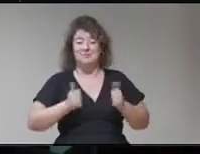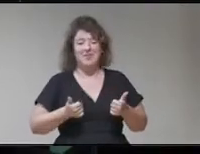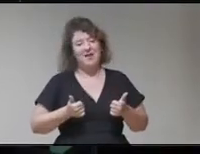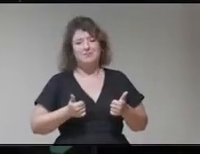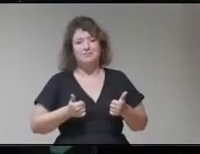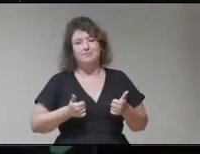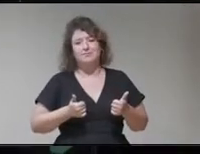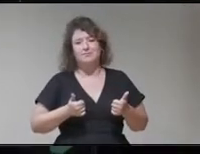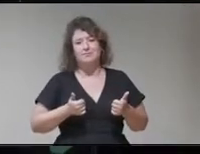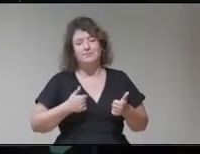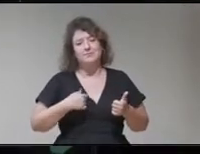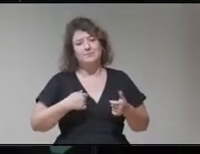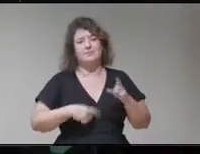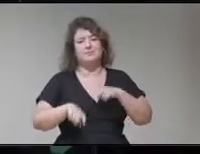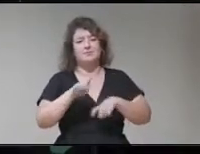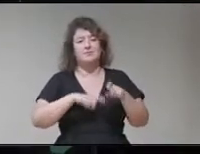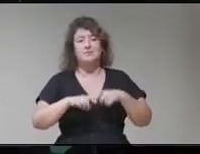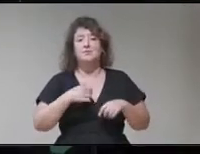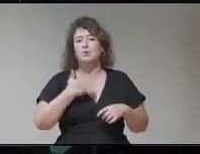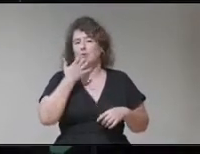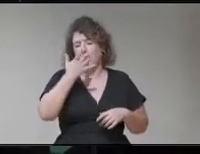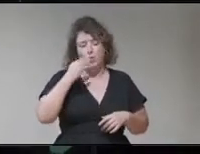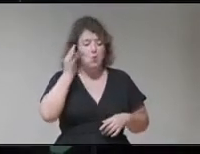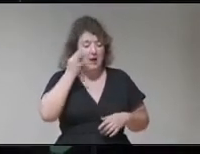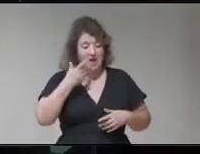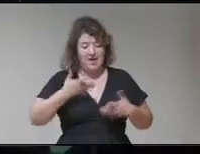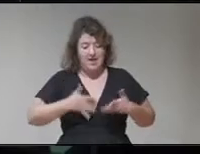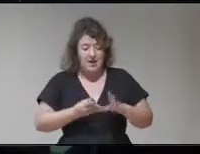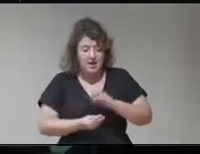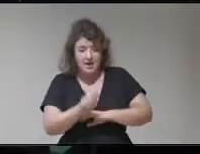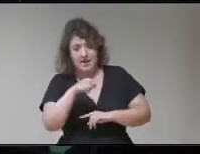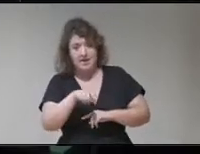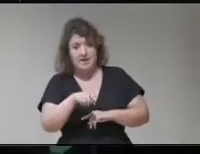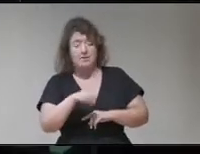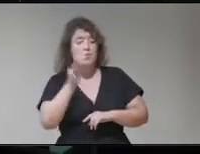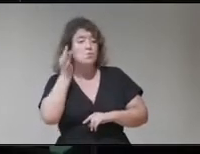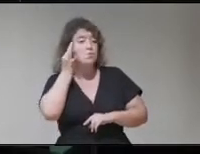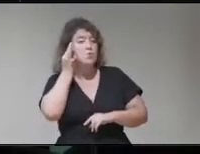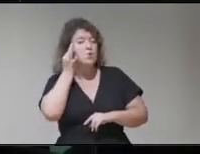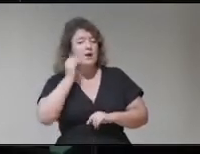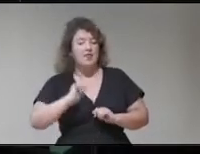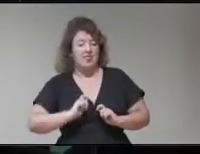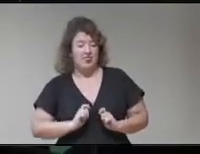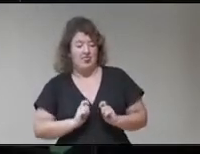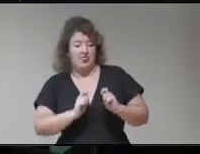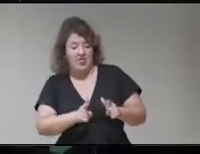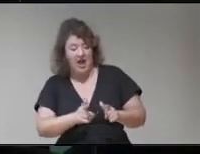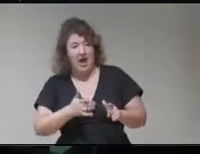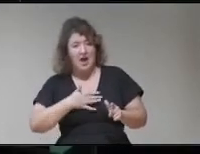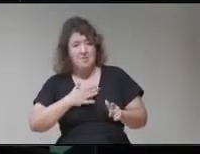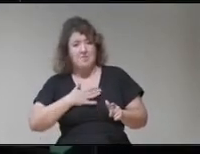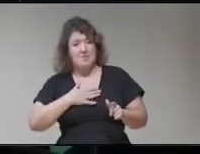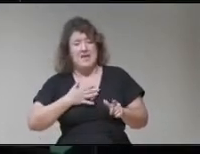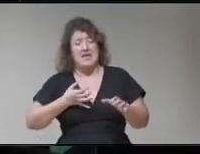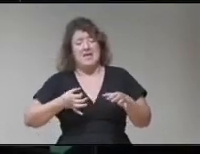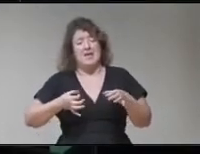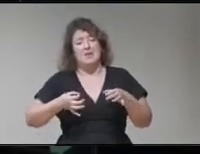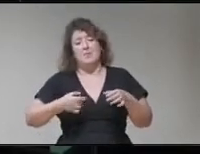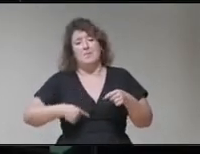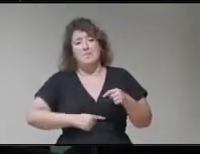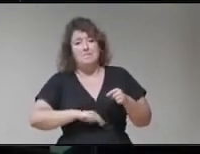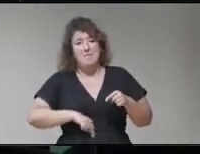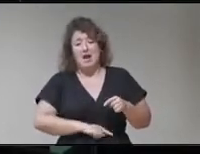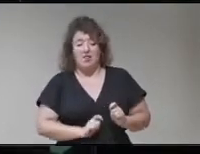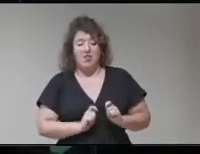camino y yo tengo una mujer que tiene un hijo, resulta que esa mujer le transfiere su microbiota, pero ya